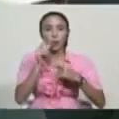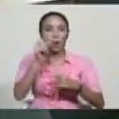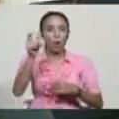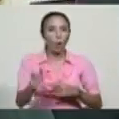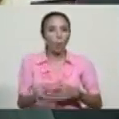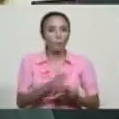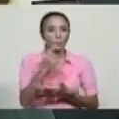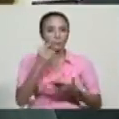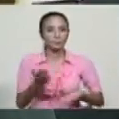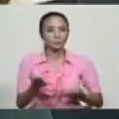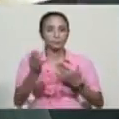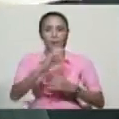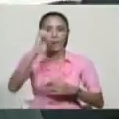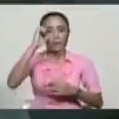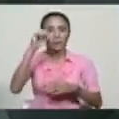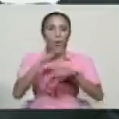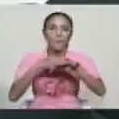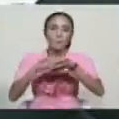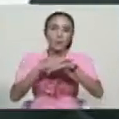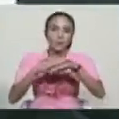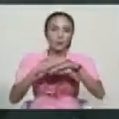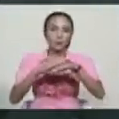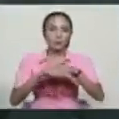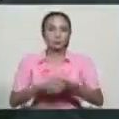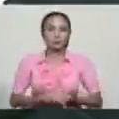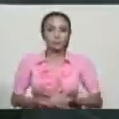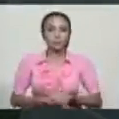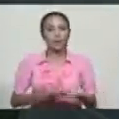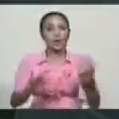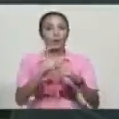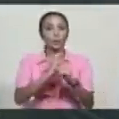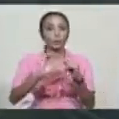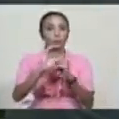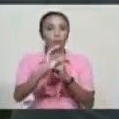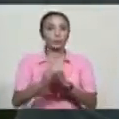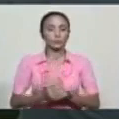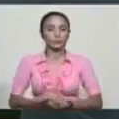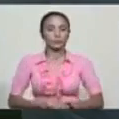Villegas Polhac, ministro del Poder Popular para la Cultura.